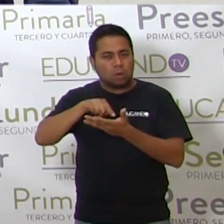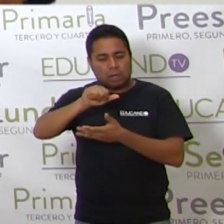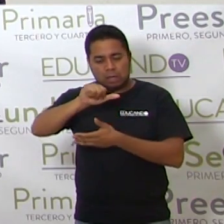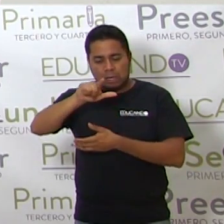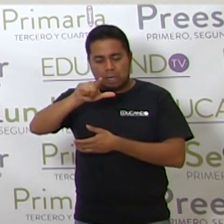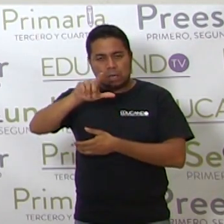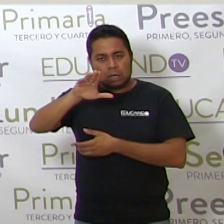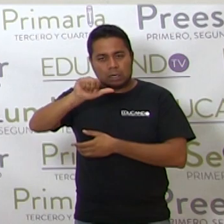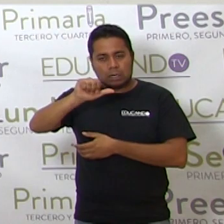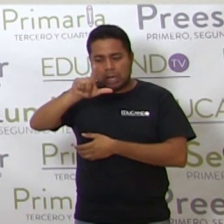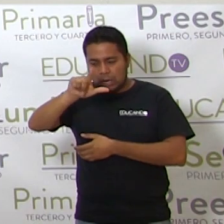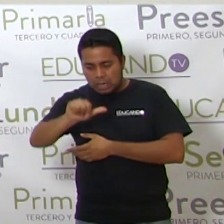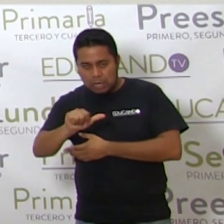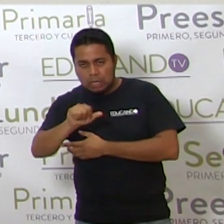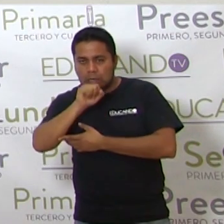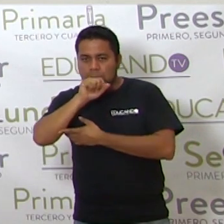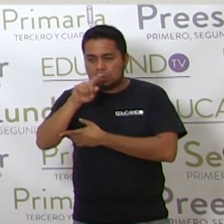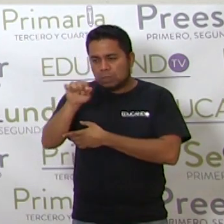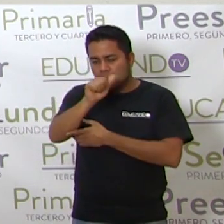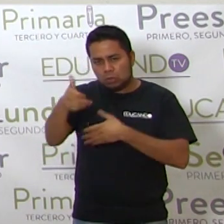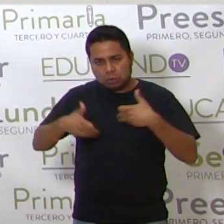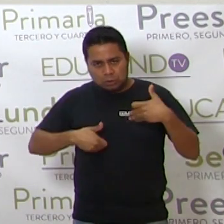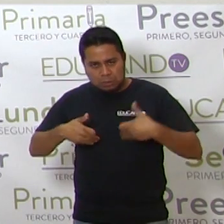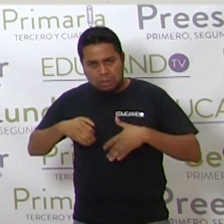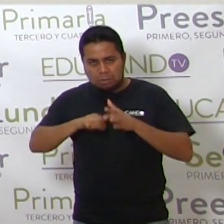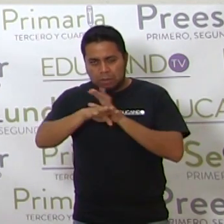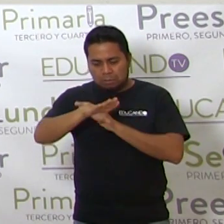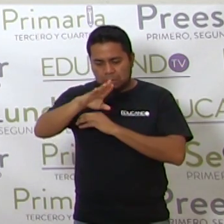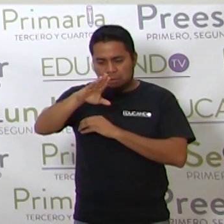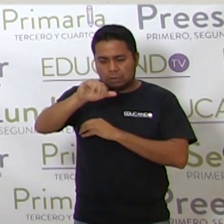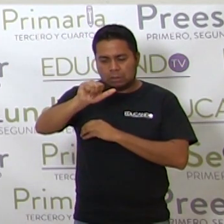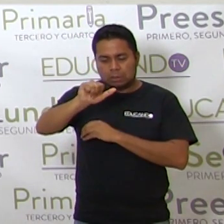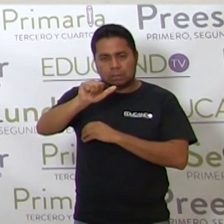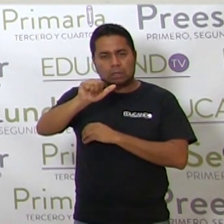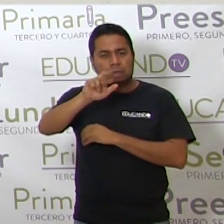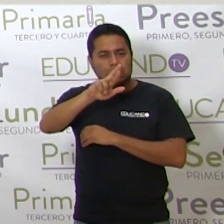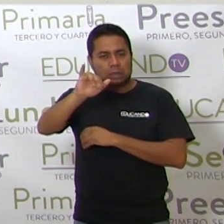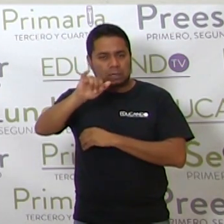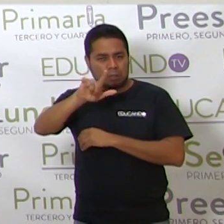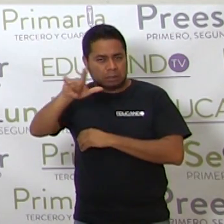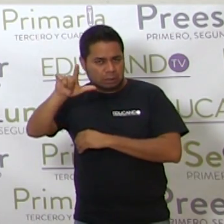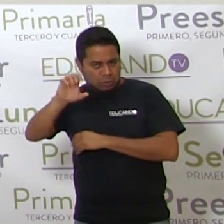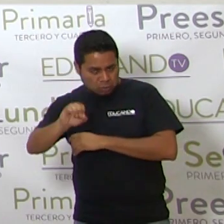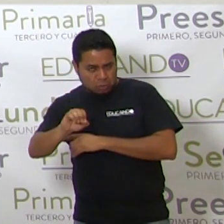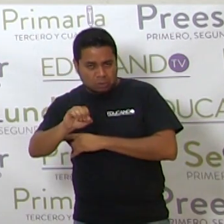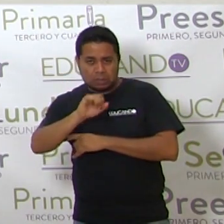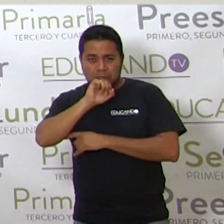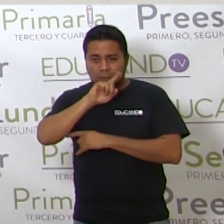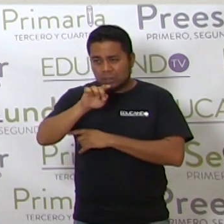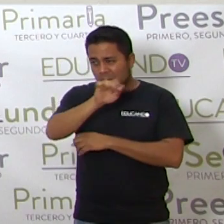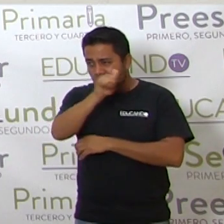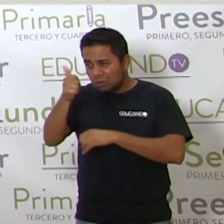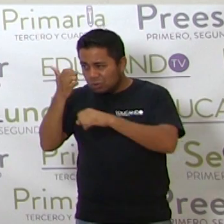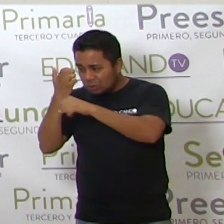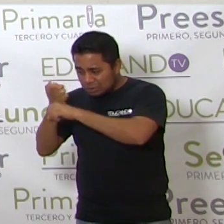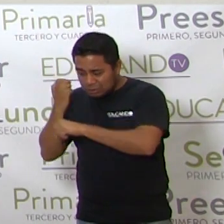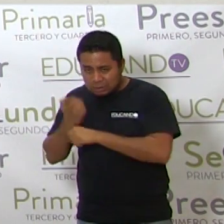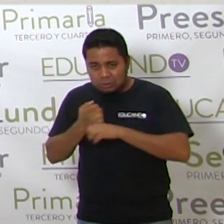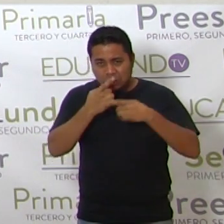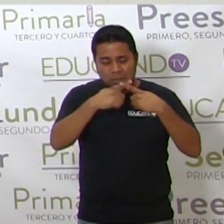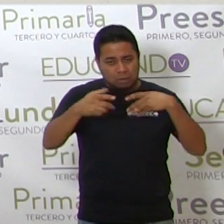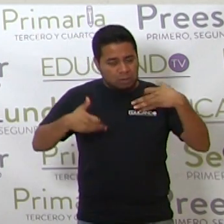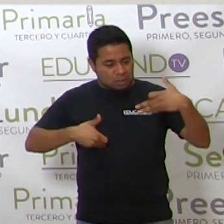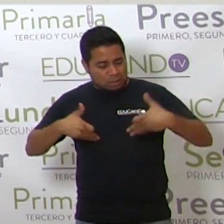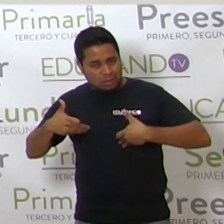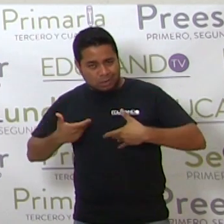también en otros teatros como el álvaro carrillo y así en otros estados hay diferentes teatros en